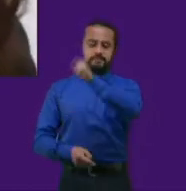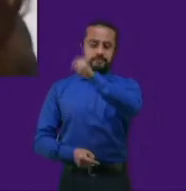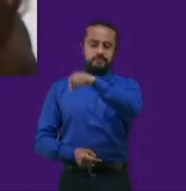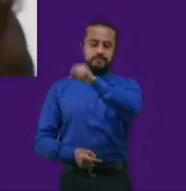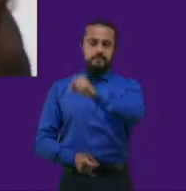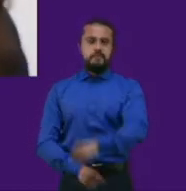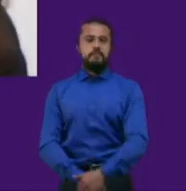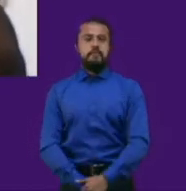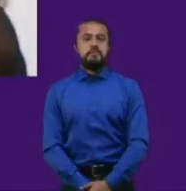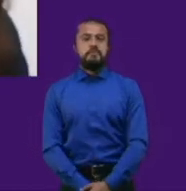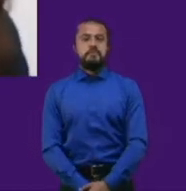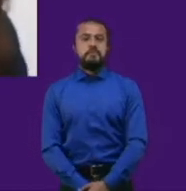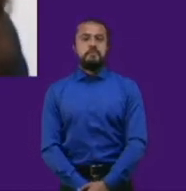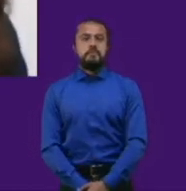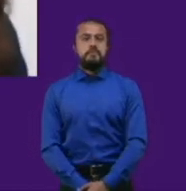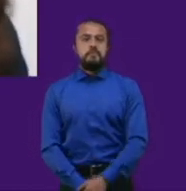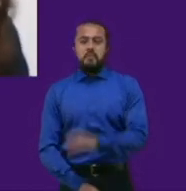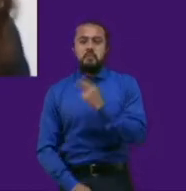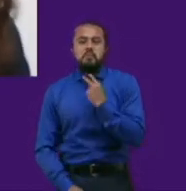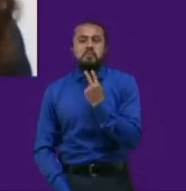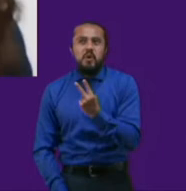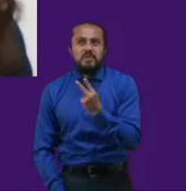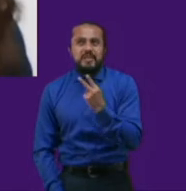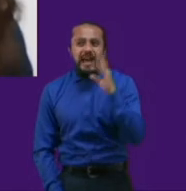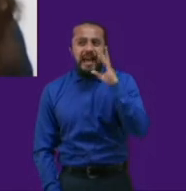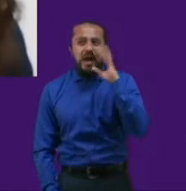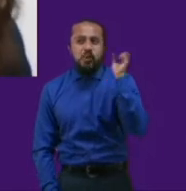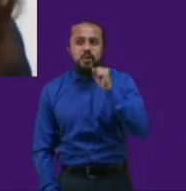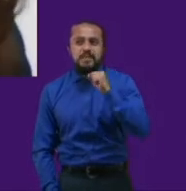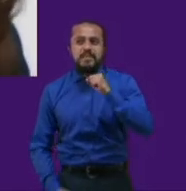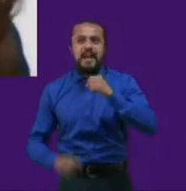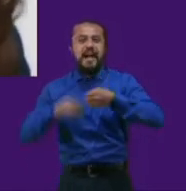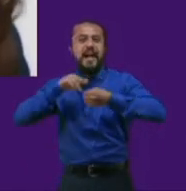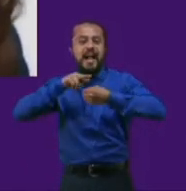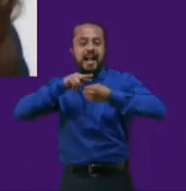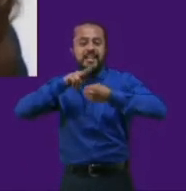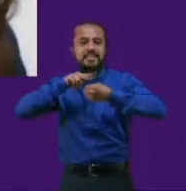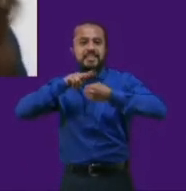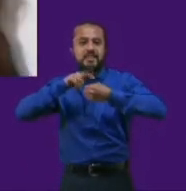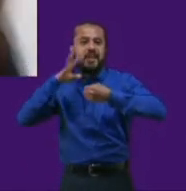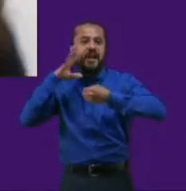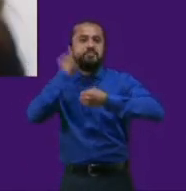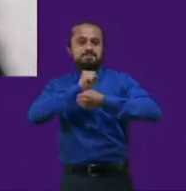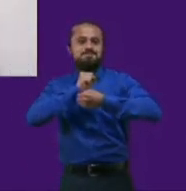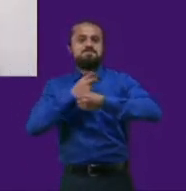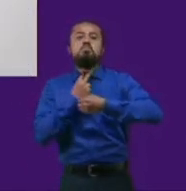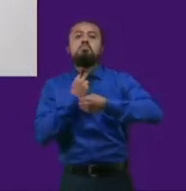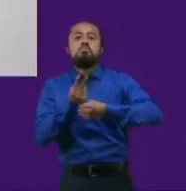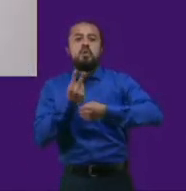Bueno. Se nota un poquito el acento, me imagino. Bueno, está bien. Tenemos hoy una mezcla bien variada aquí